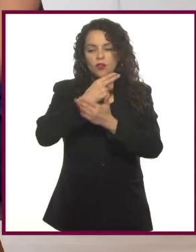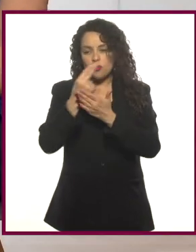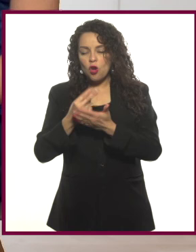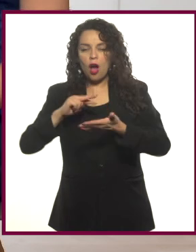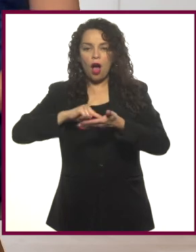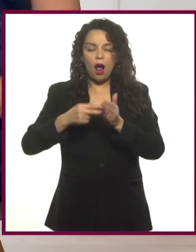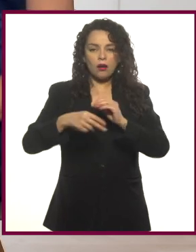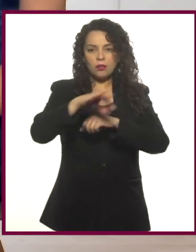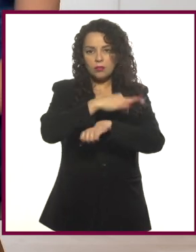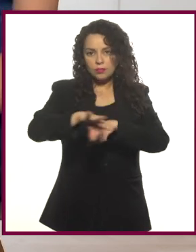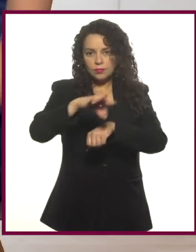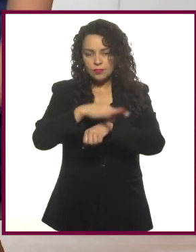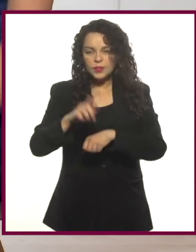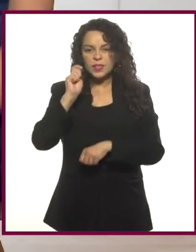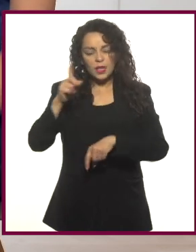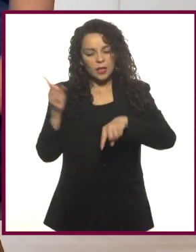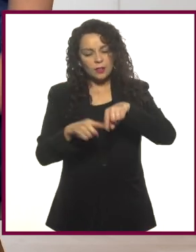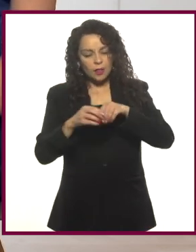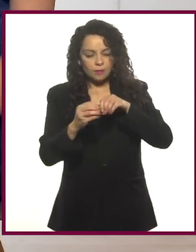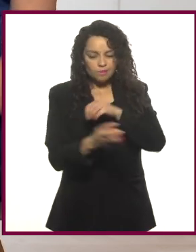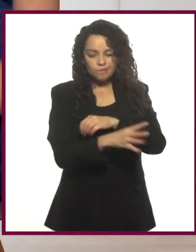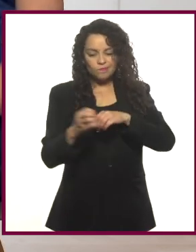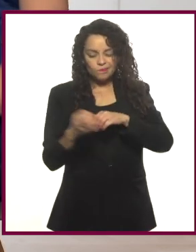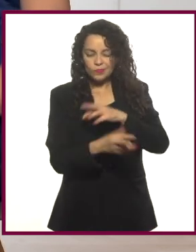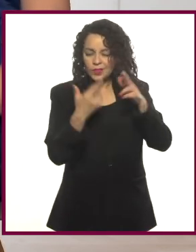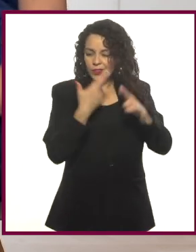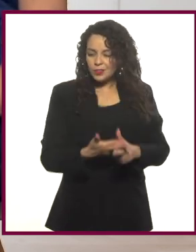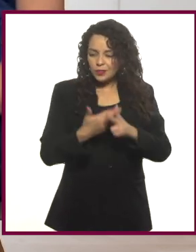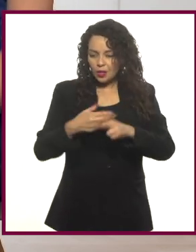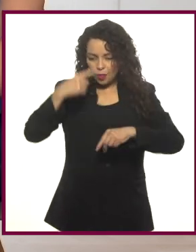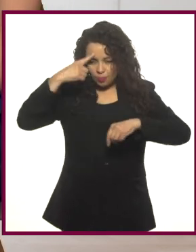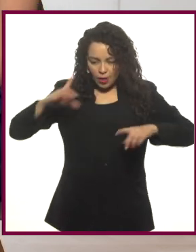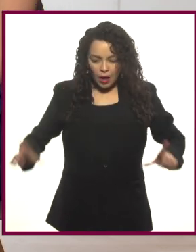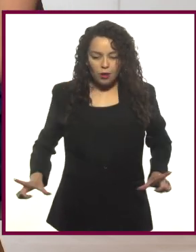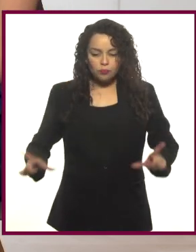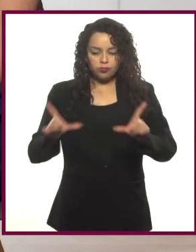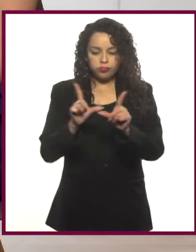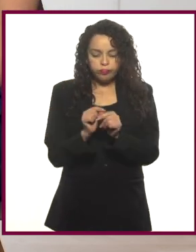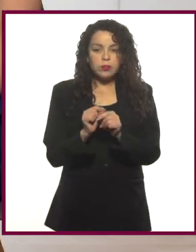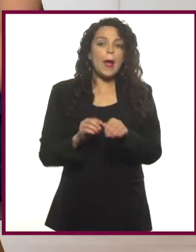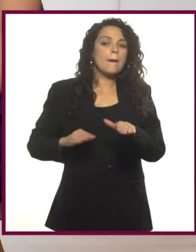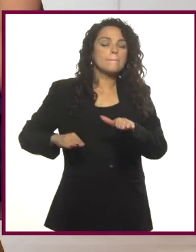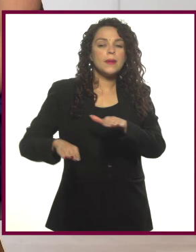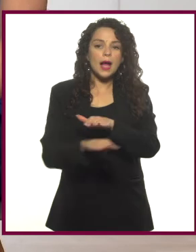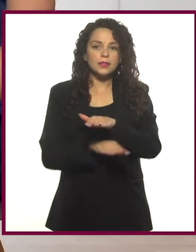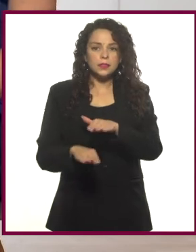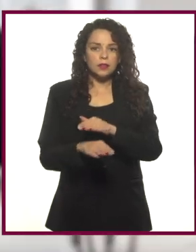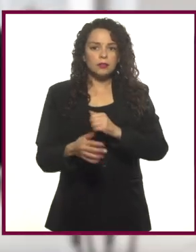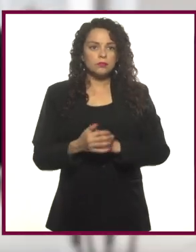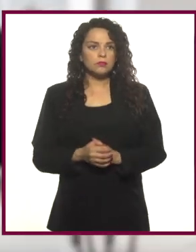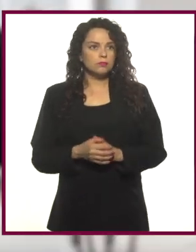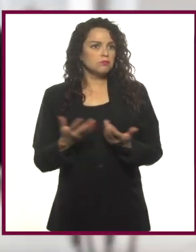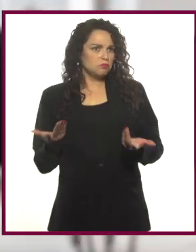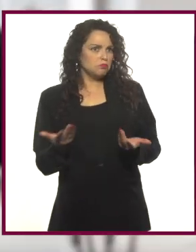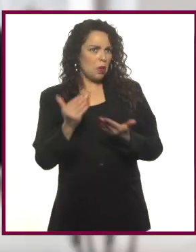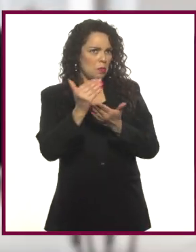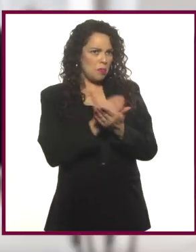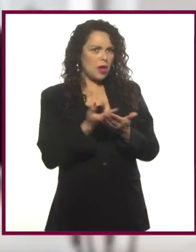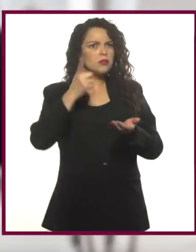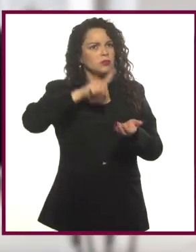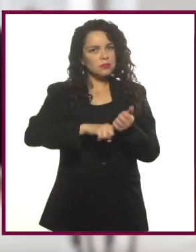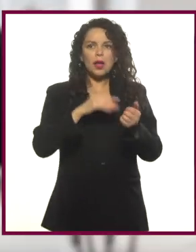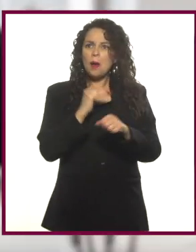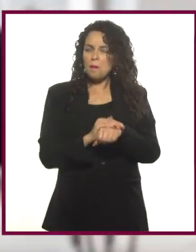diseño. La de despojar de algo de aquellos elementos que parecen sobrar para reducirlo a lo esencial. Menos es